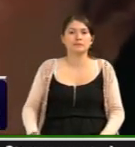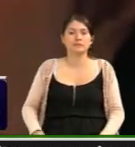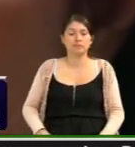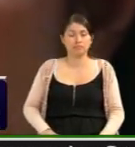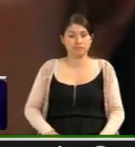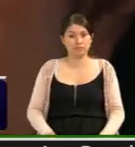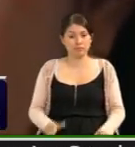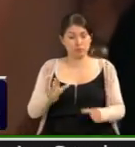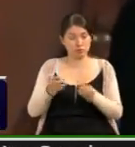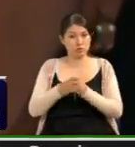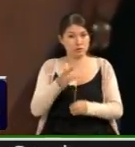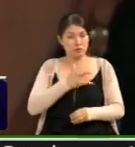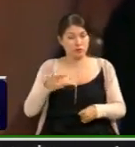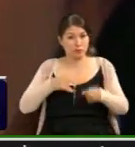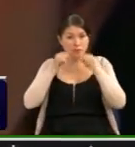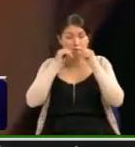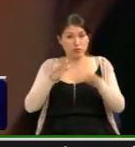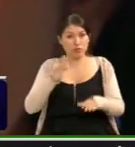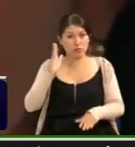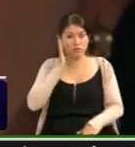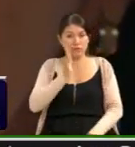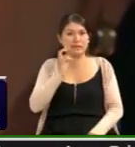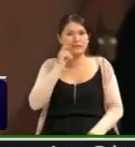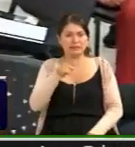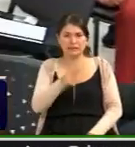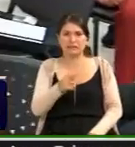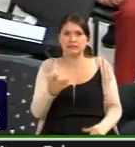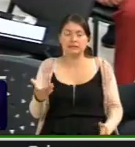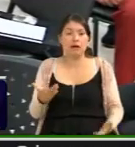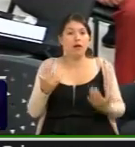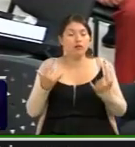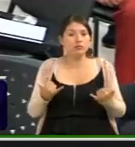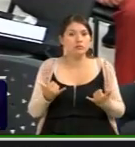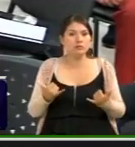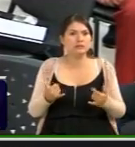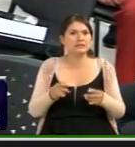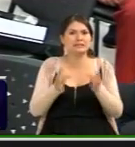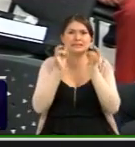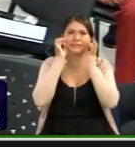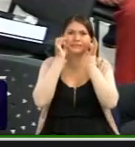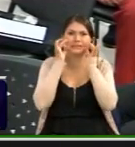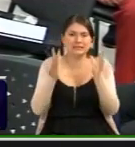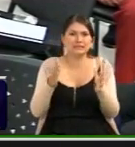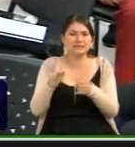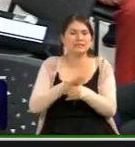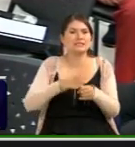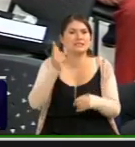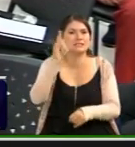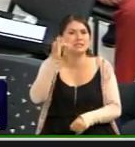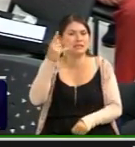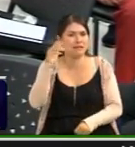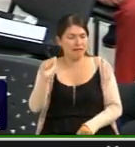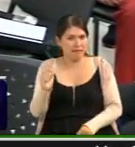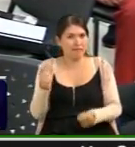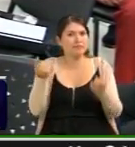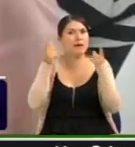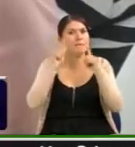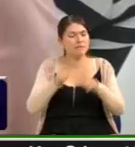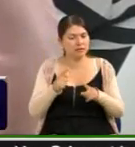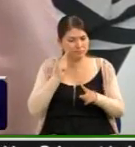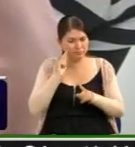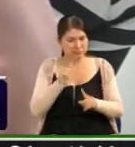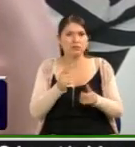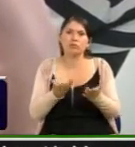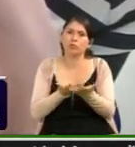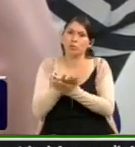Las autoridades de salud pública del norte de Santander han calificado este momento como de crisis generado por el Zika. También hicieron eco de